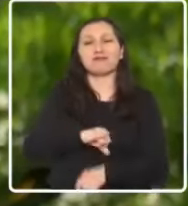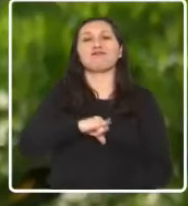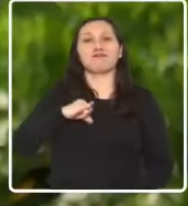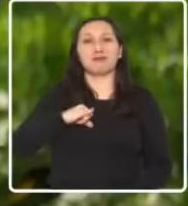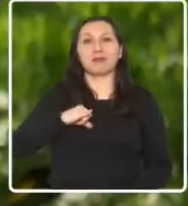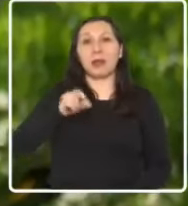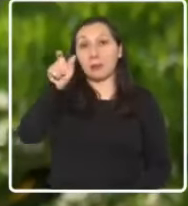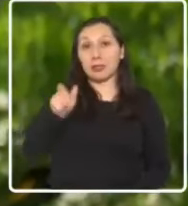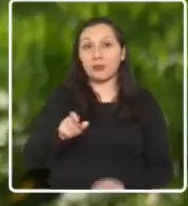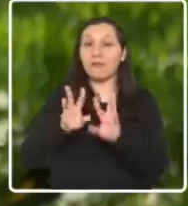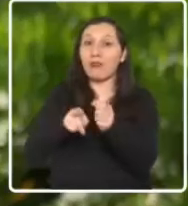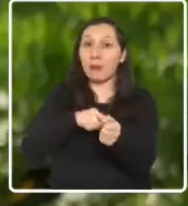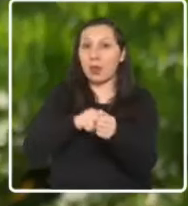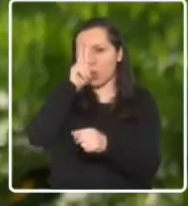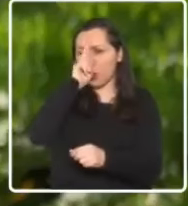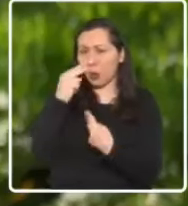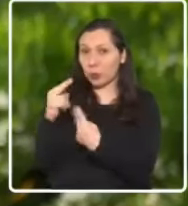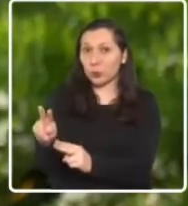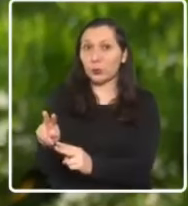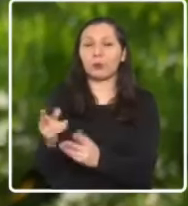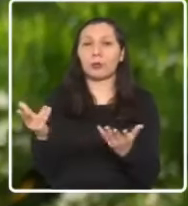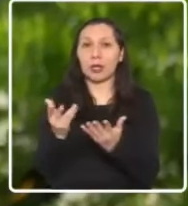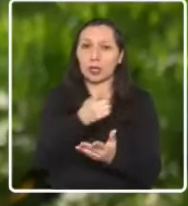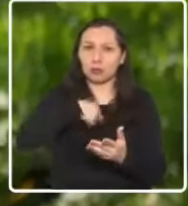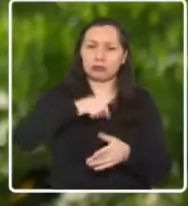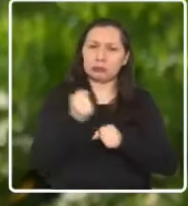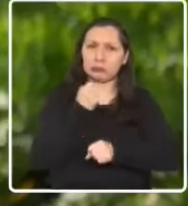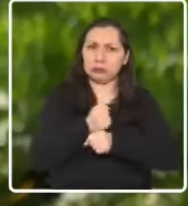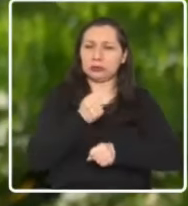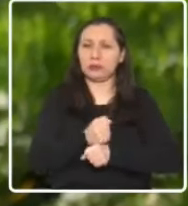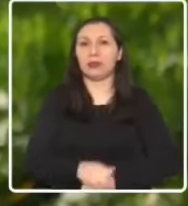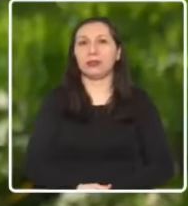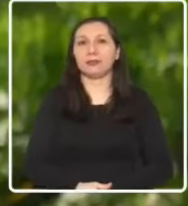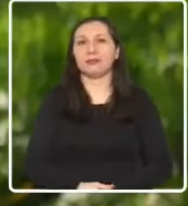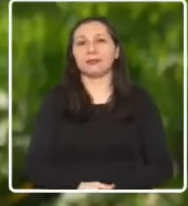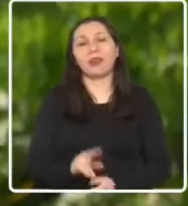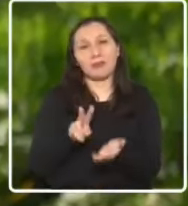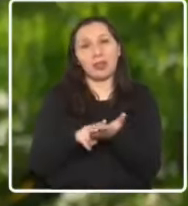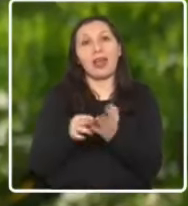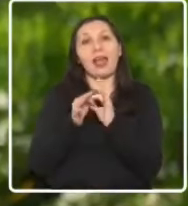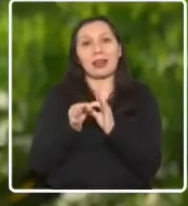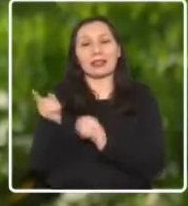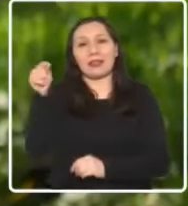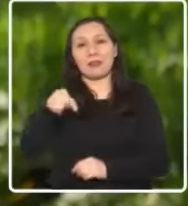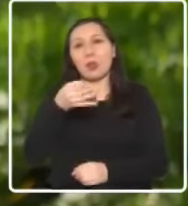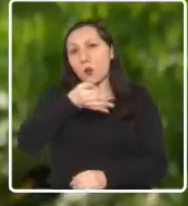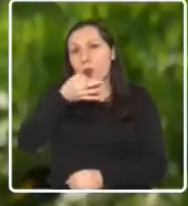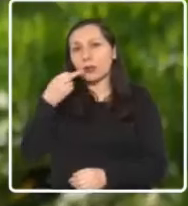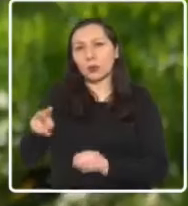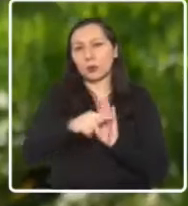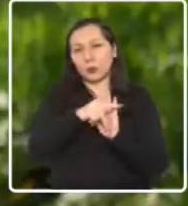por personas y por familias como la tuya para las cuales estamos trabajando. Así que de verdad gracias por estar acá y contar tu